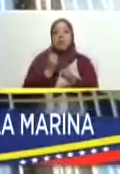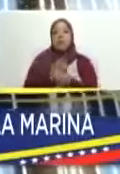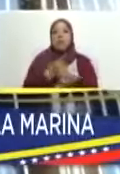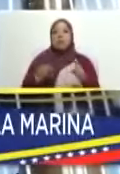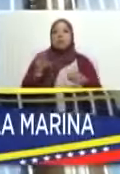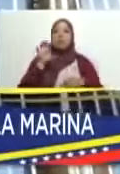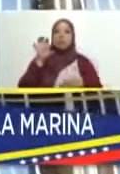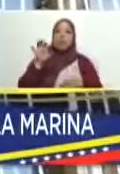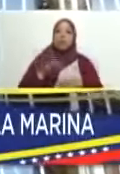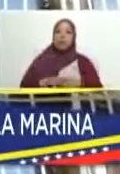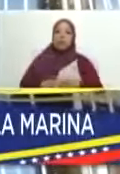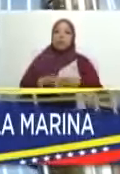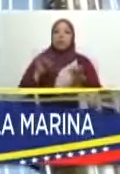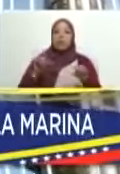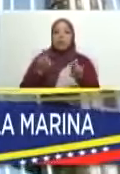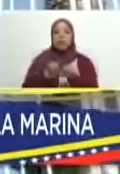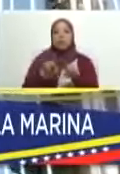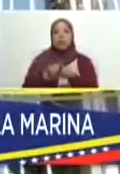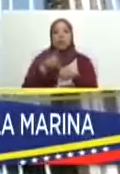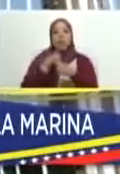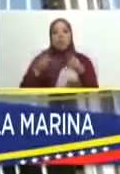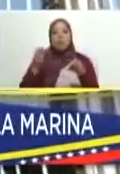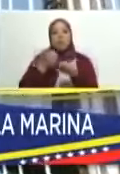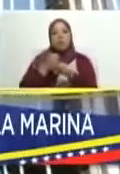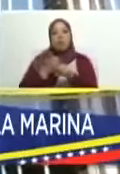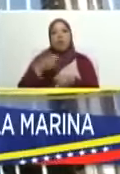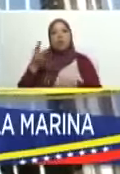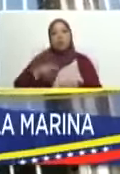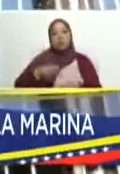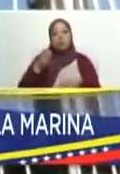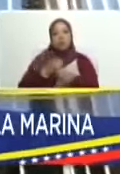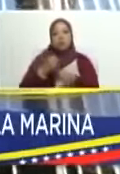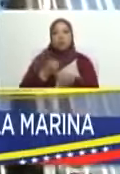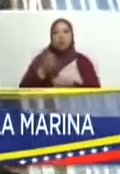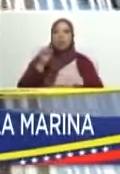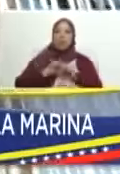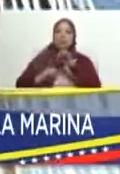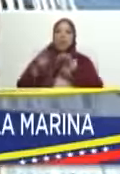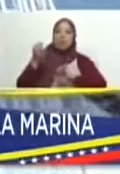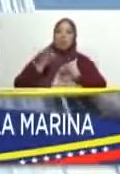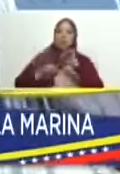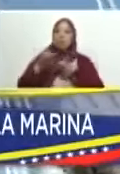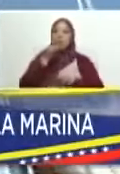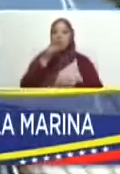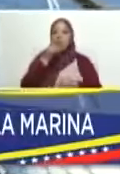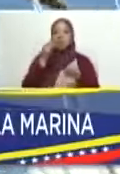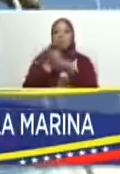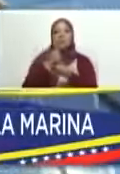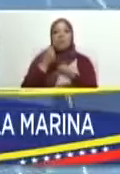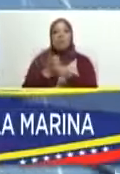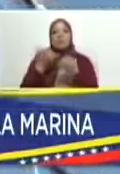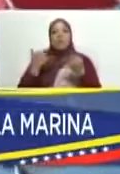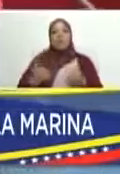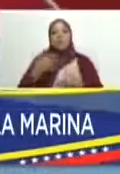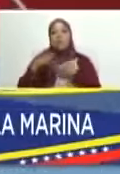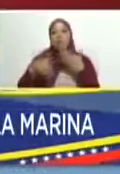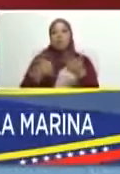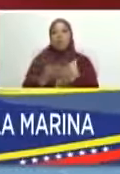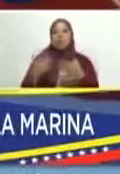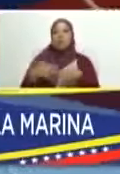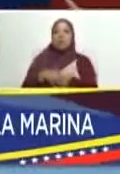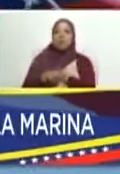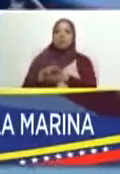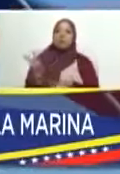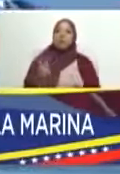patria. Misma independencia que hoy más que nunca estamos dispuestos a defender, así como toda la integridad